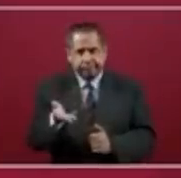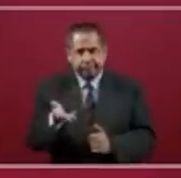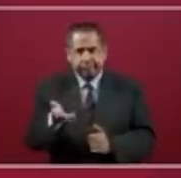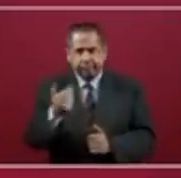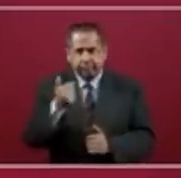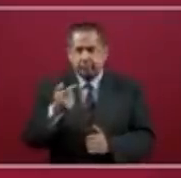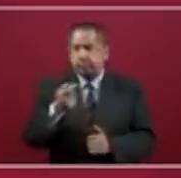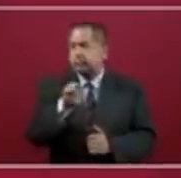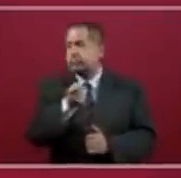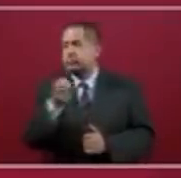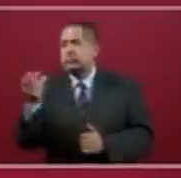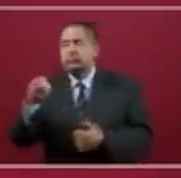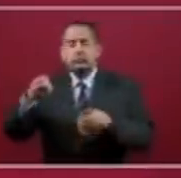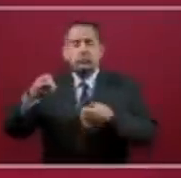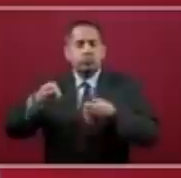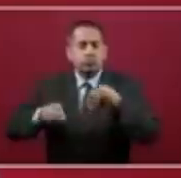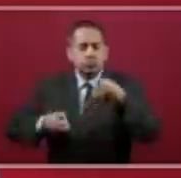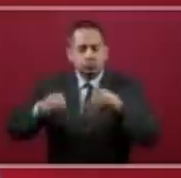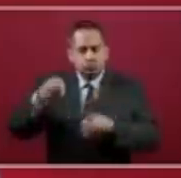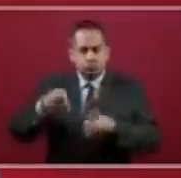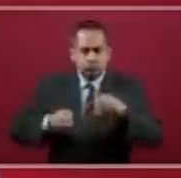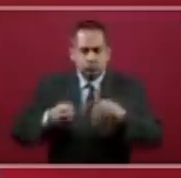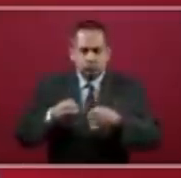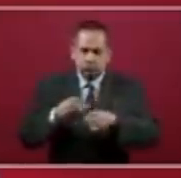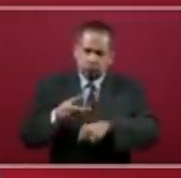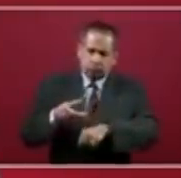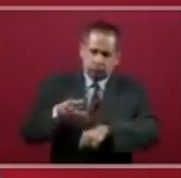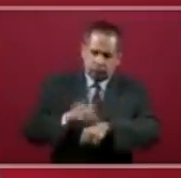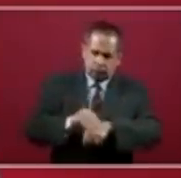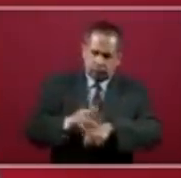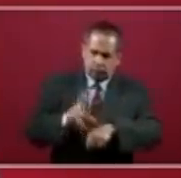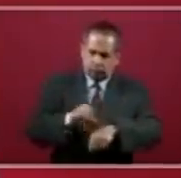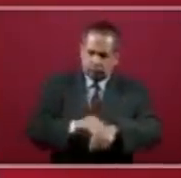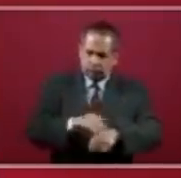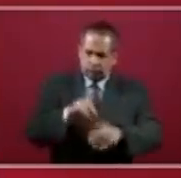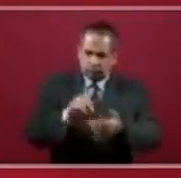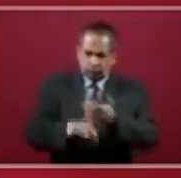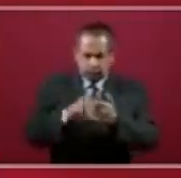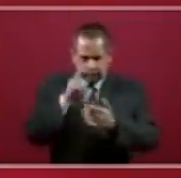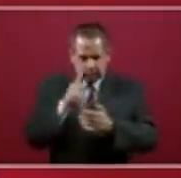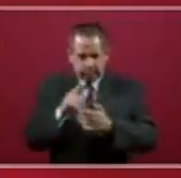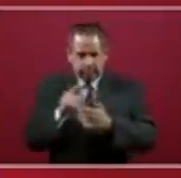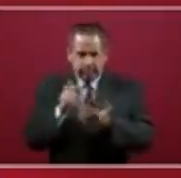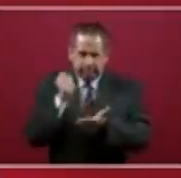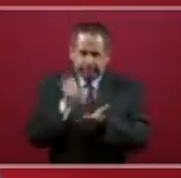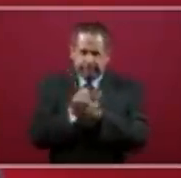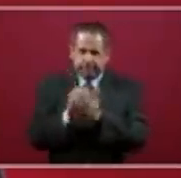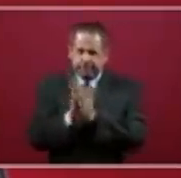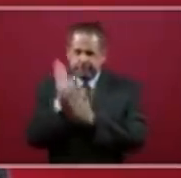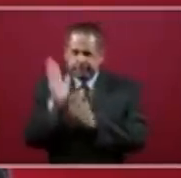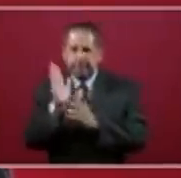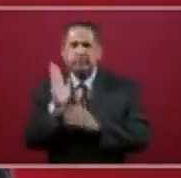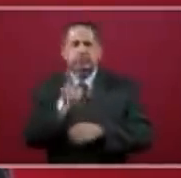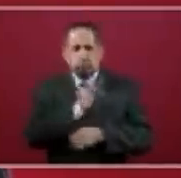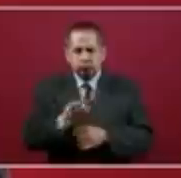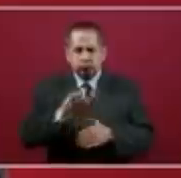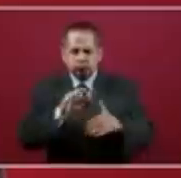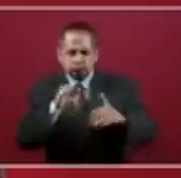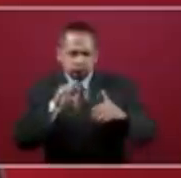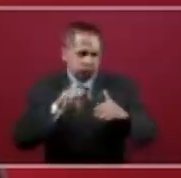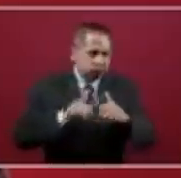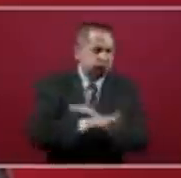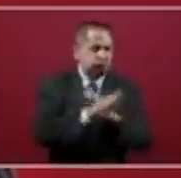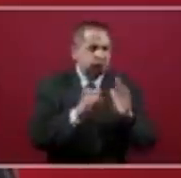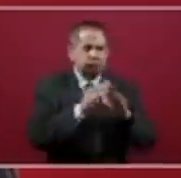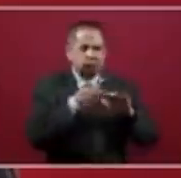a jueces que dieran la autorización de cateos. Esto lo solicitó el gobierno